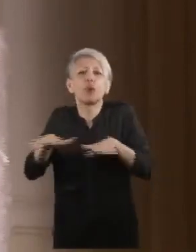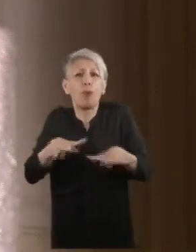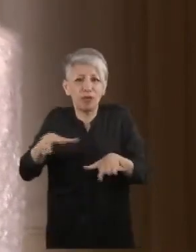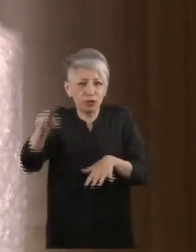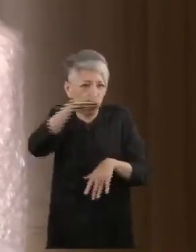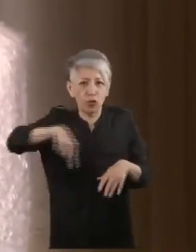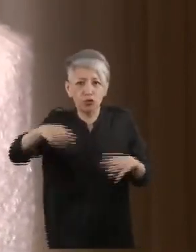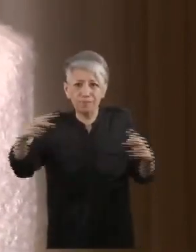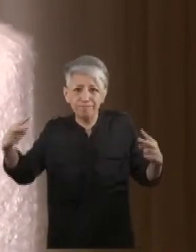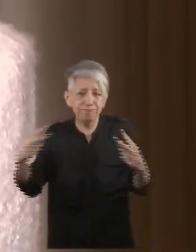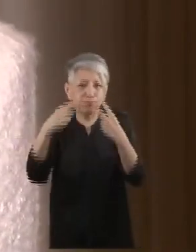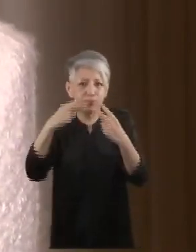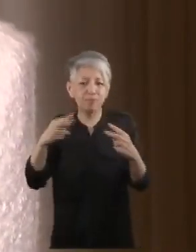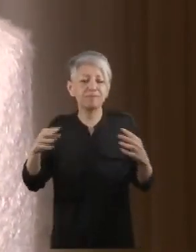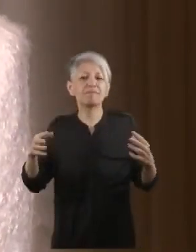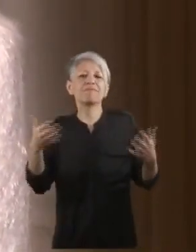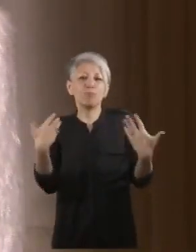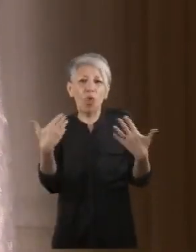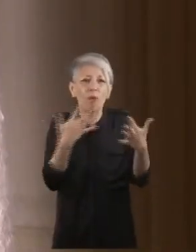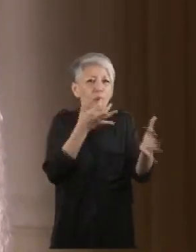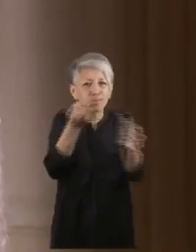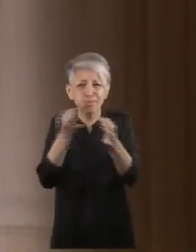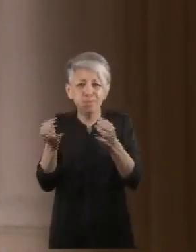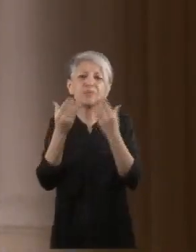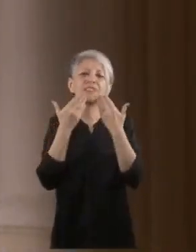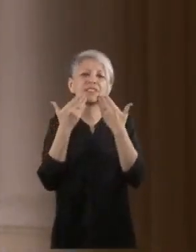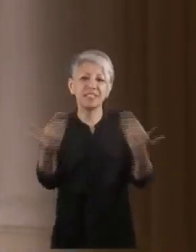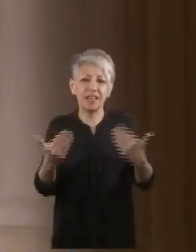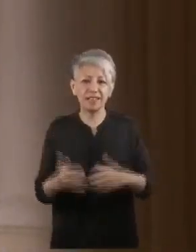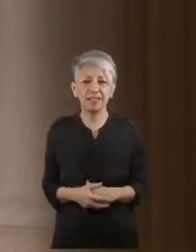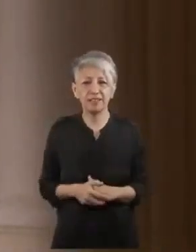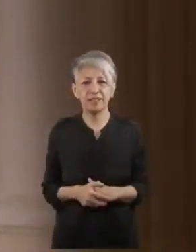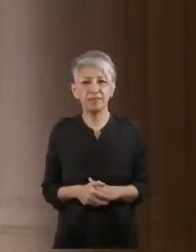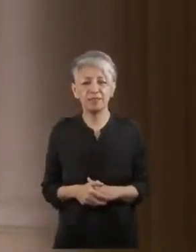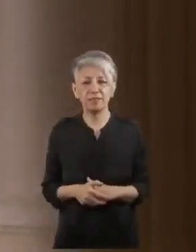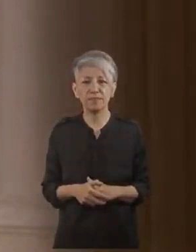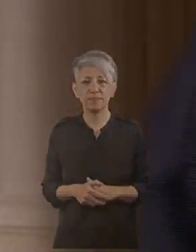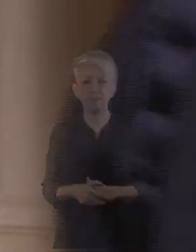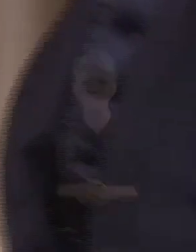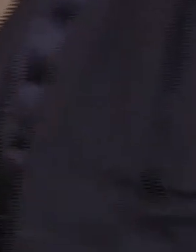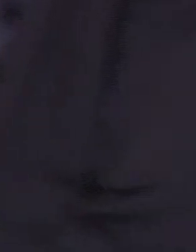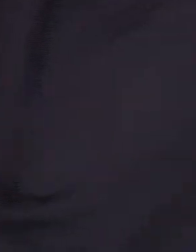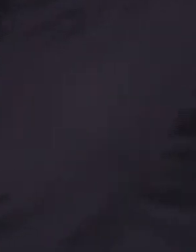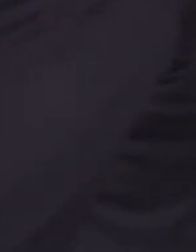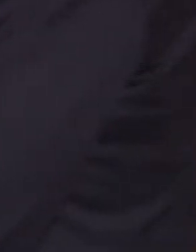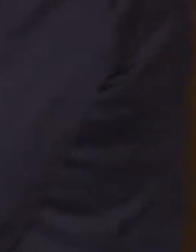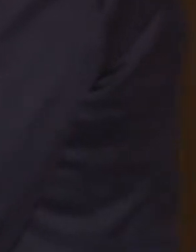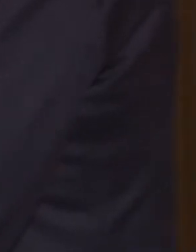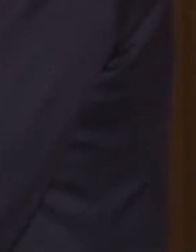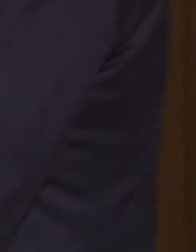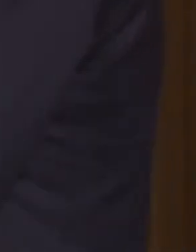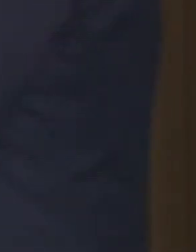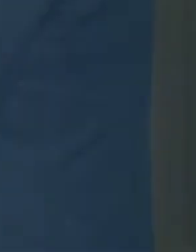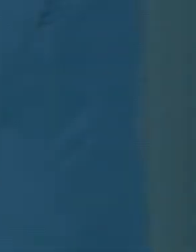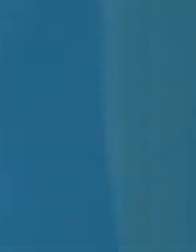encontrar y vamos a poder charlar mano a mano Muchas gracias vamos vamos